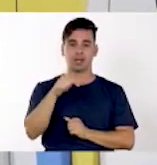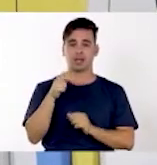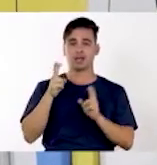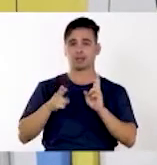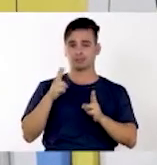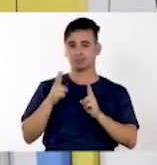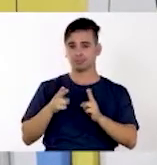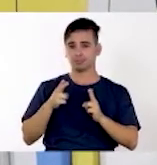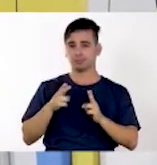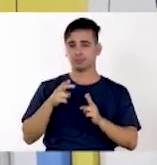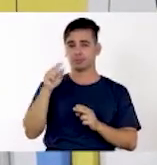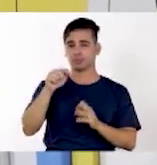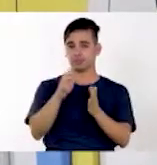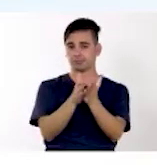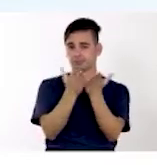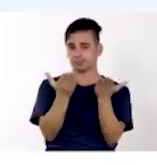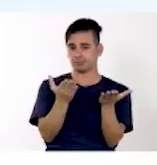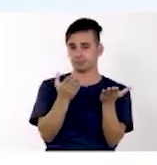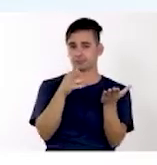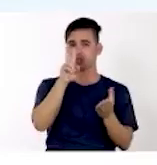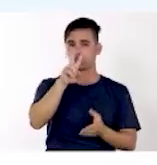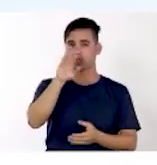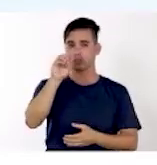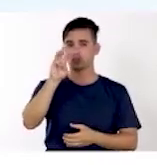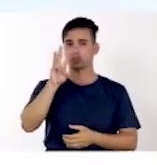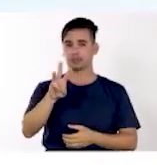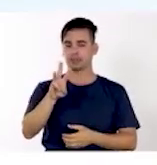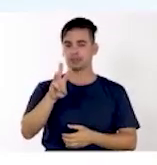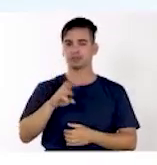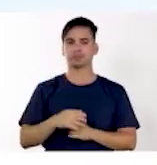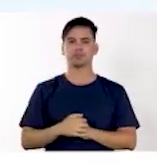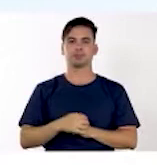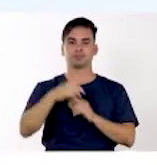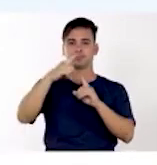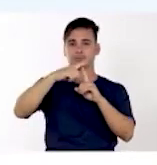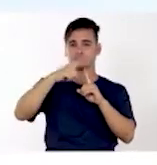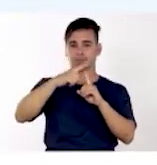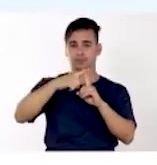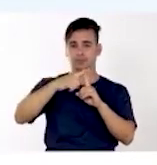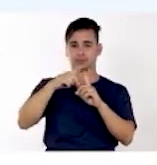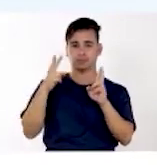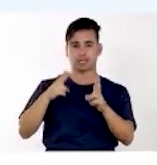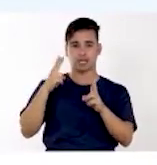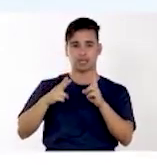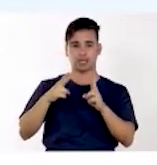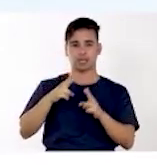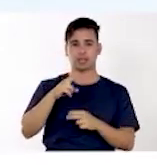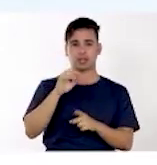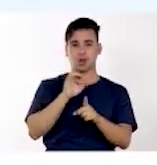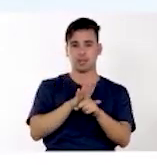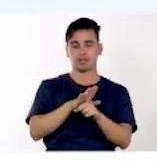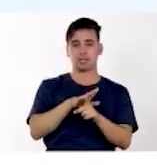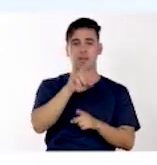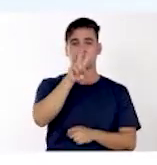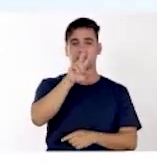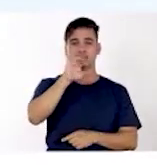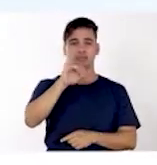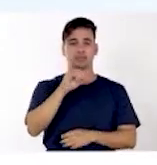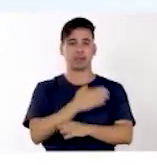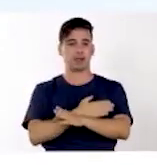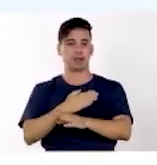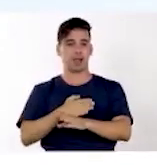Actividad que está en la página 203, el ejercicio es del 26 al 31, por favor, que aquí